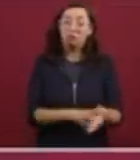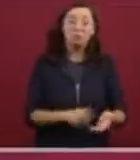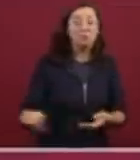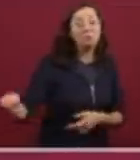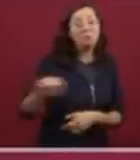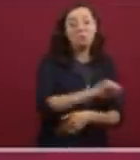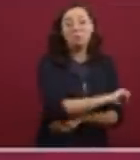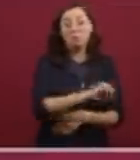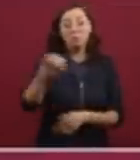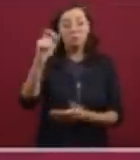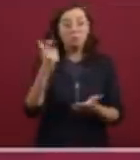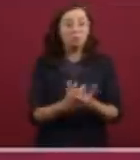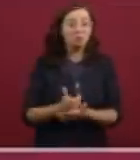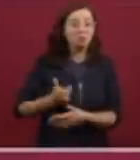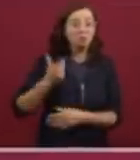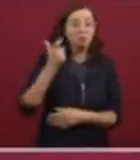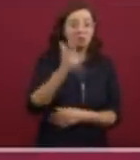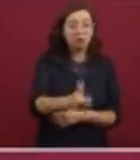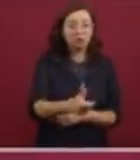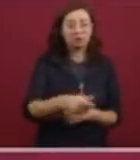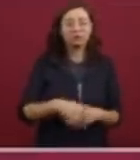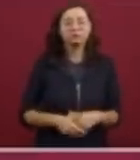Luego de eso,